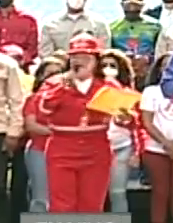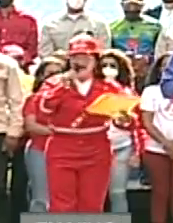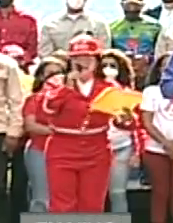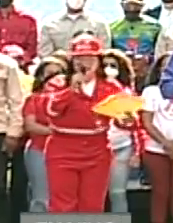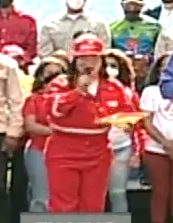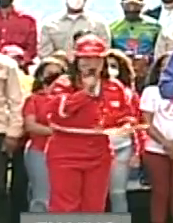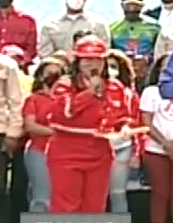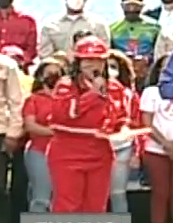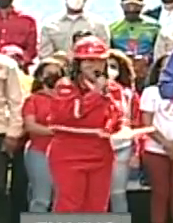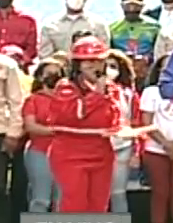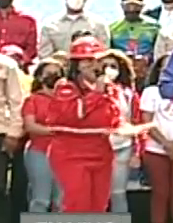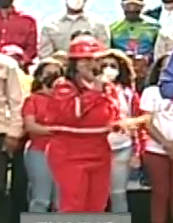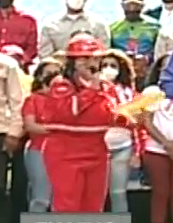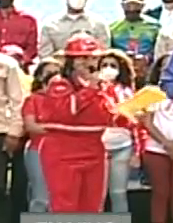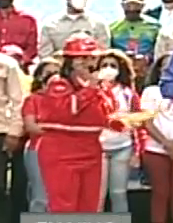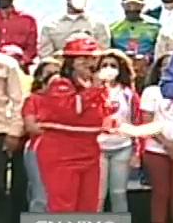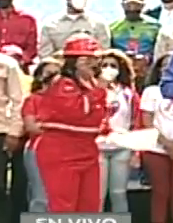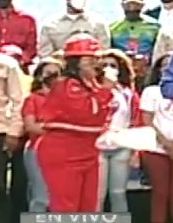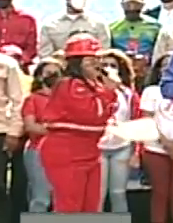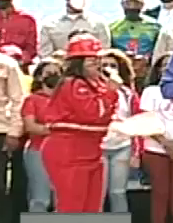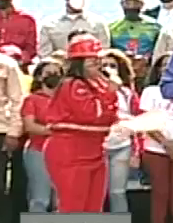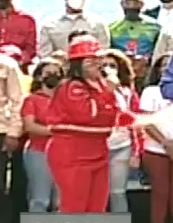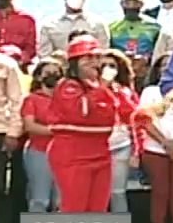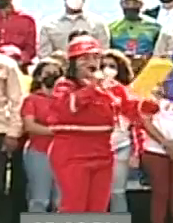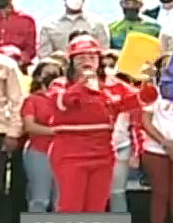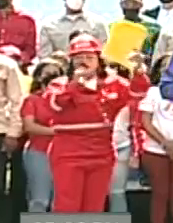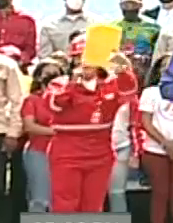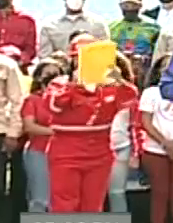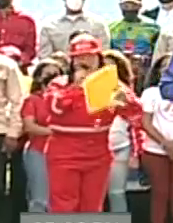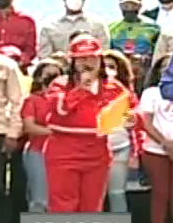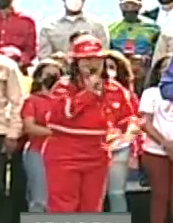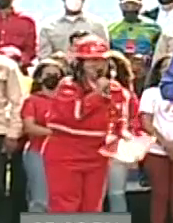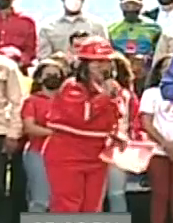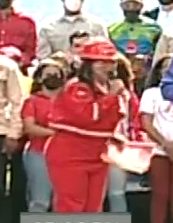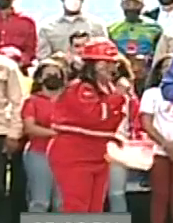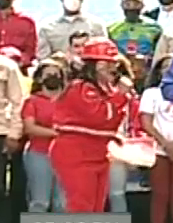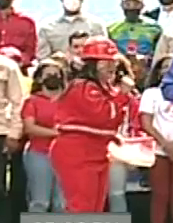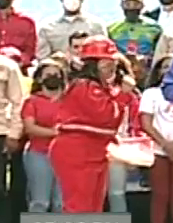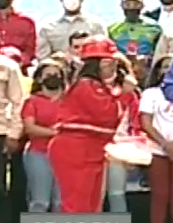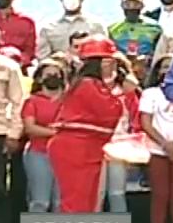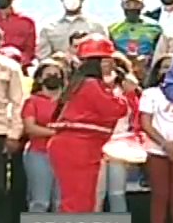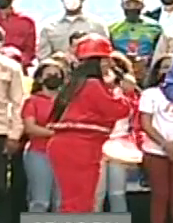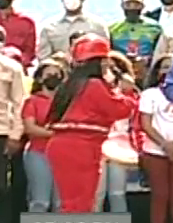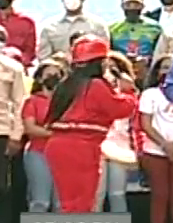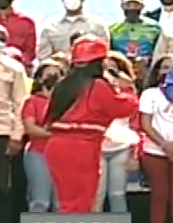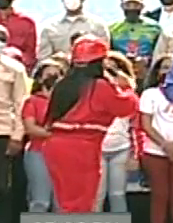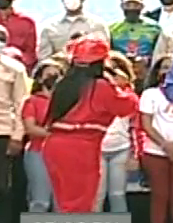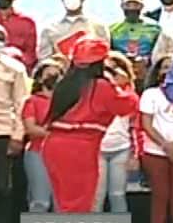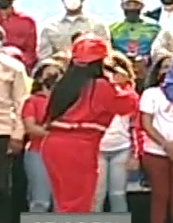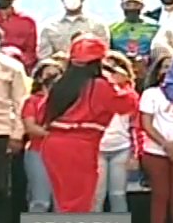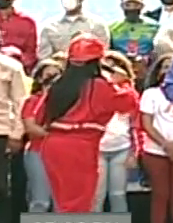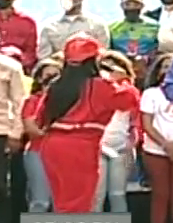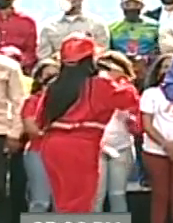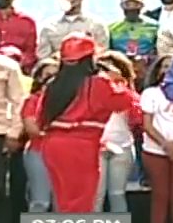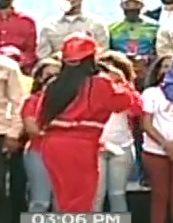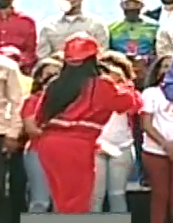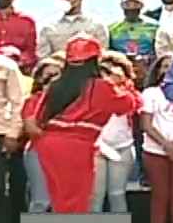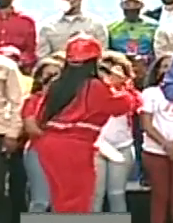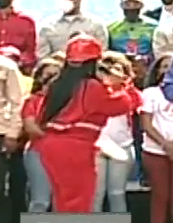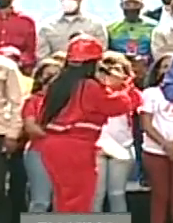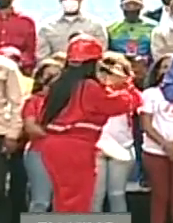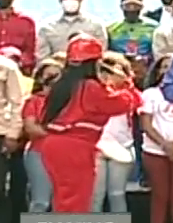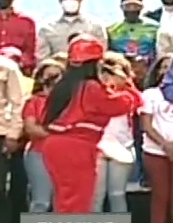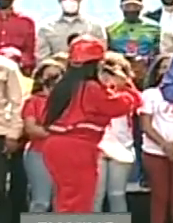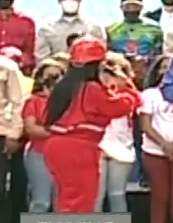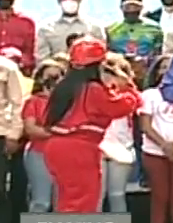no es cosa fácil, como lo quieren decir las viudas del sindicalismo de la cuarta, que quieren venir a